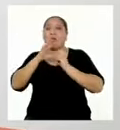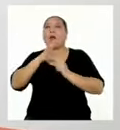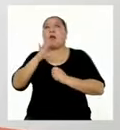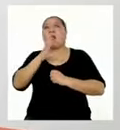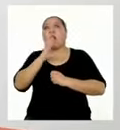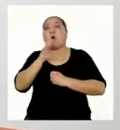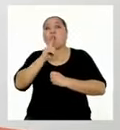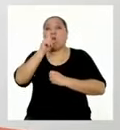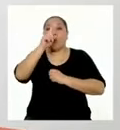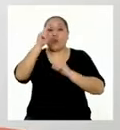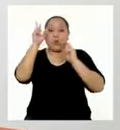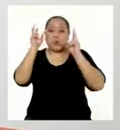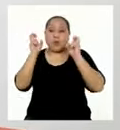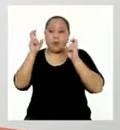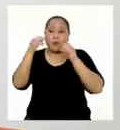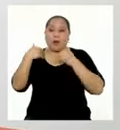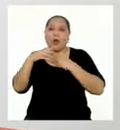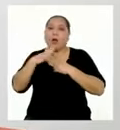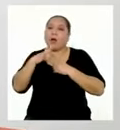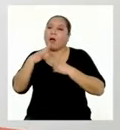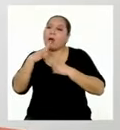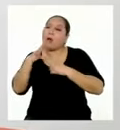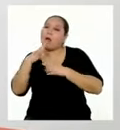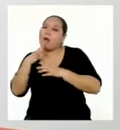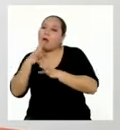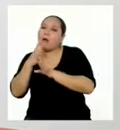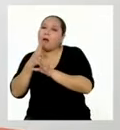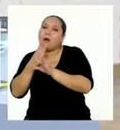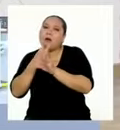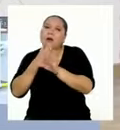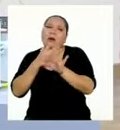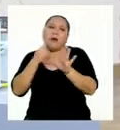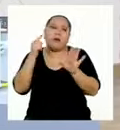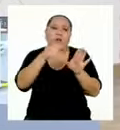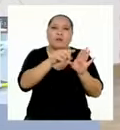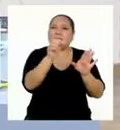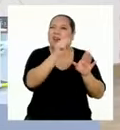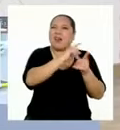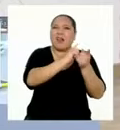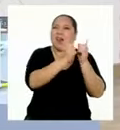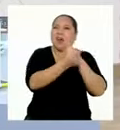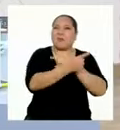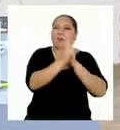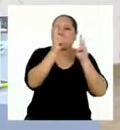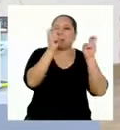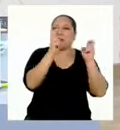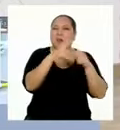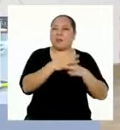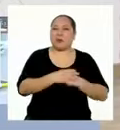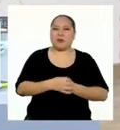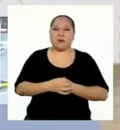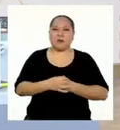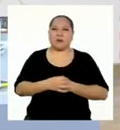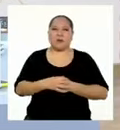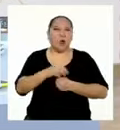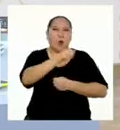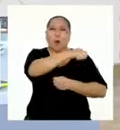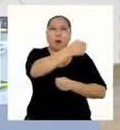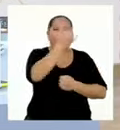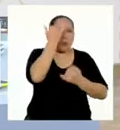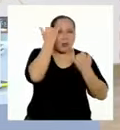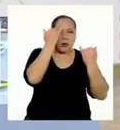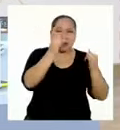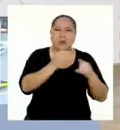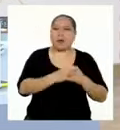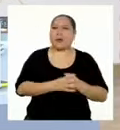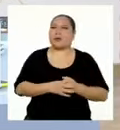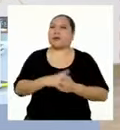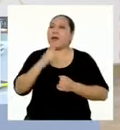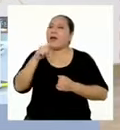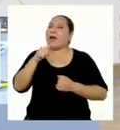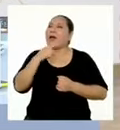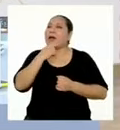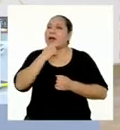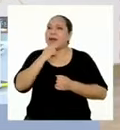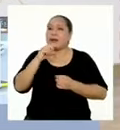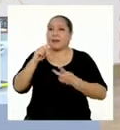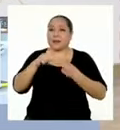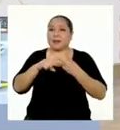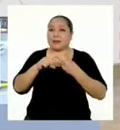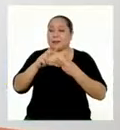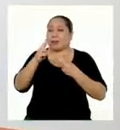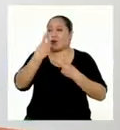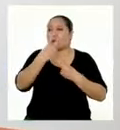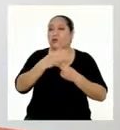central o hablas de algo que no tiene que ver con ello. Entonces, a partir de todo esto, nuestro segundo criterio son las